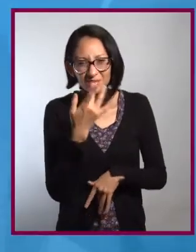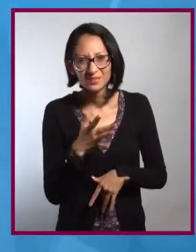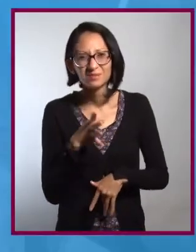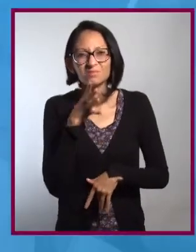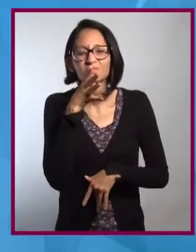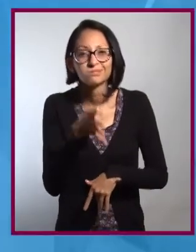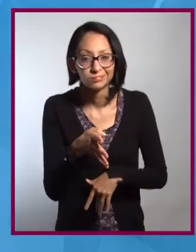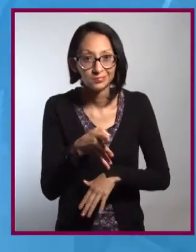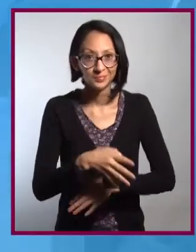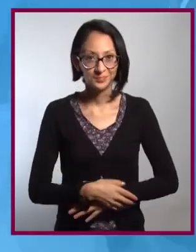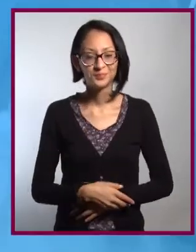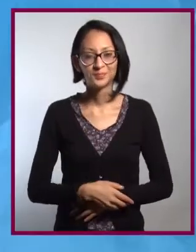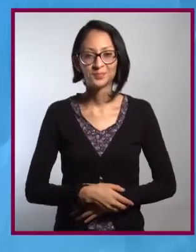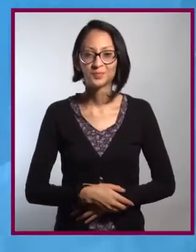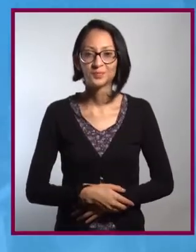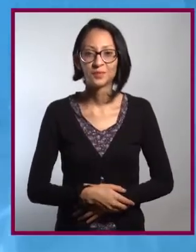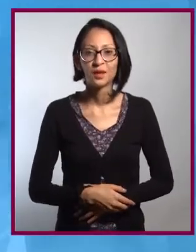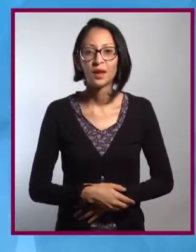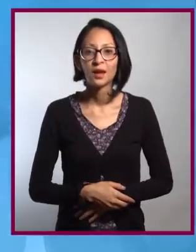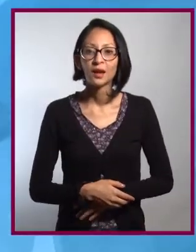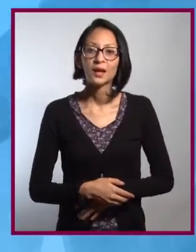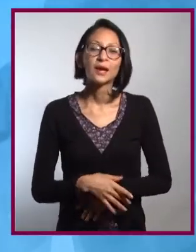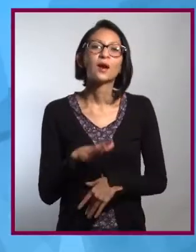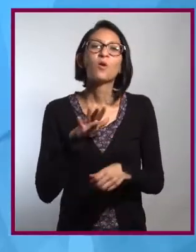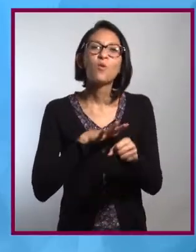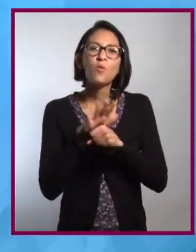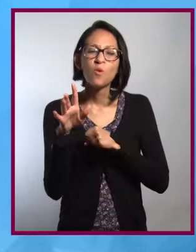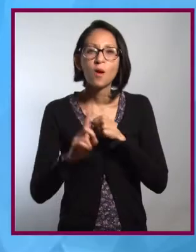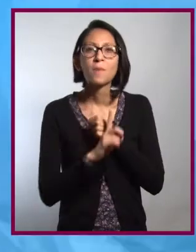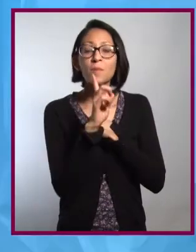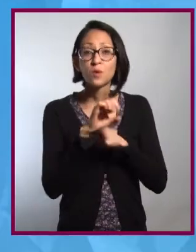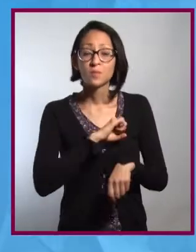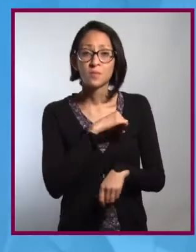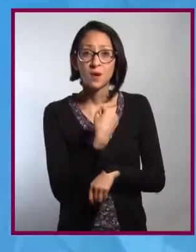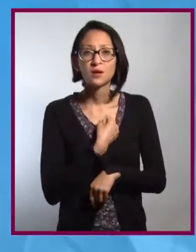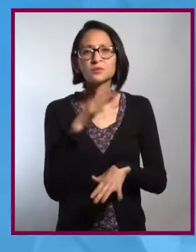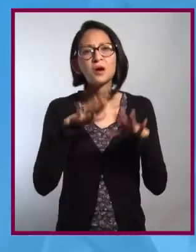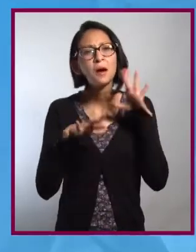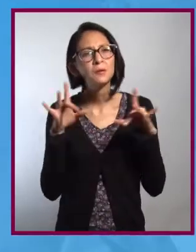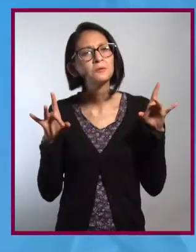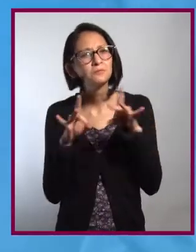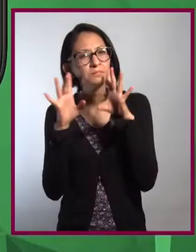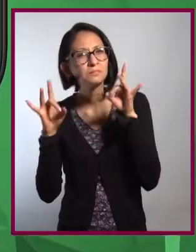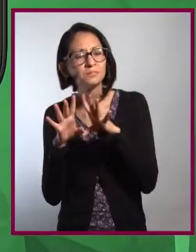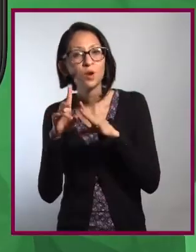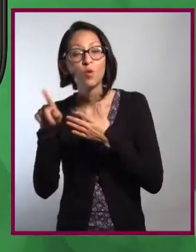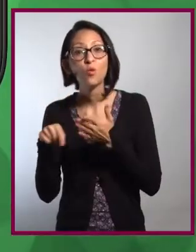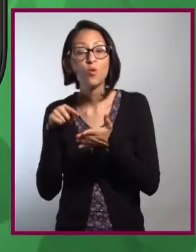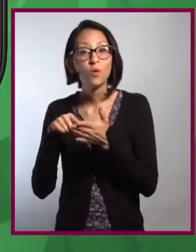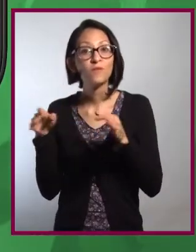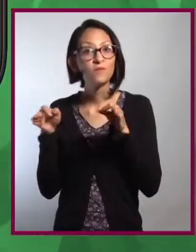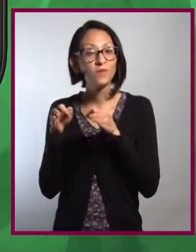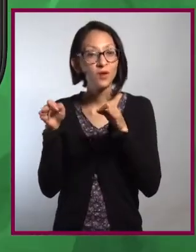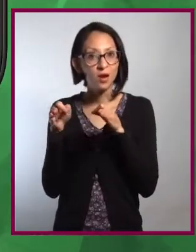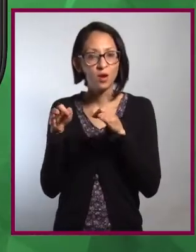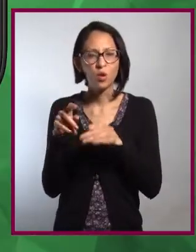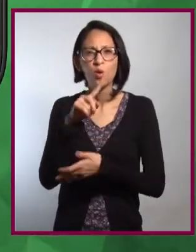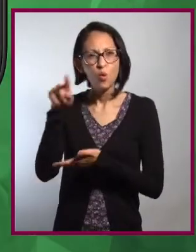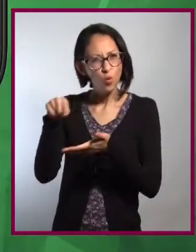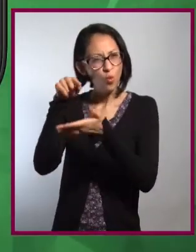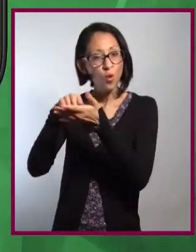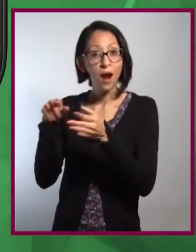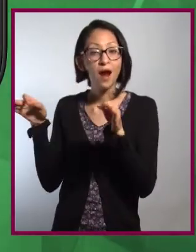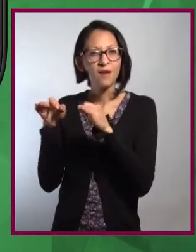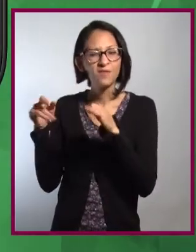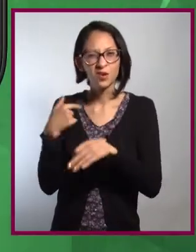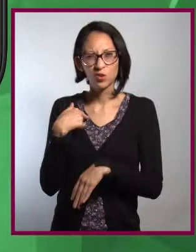vómito. ¿Qué problemas de salud crees que sean más comunes en los climas fríos? En los climas fríos siento